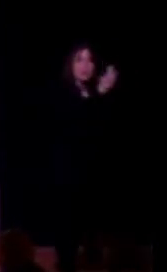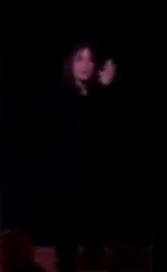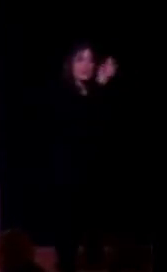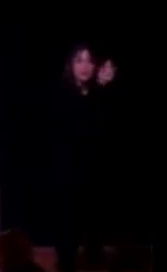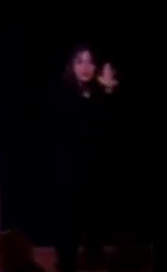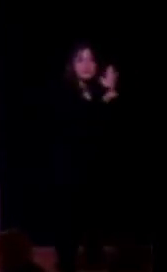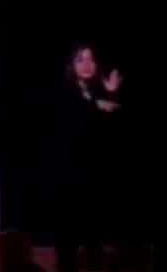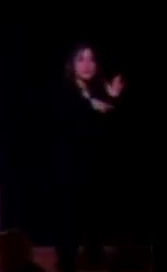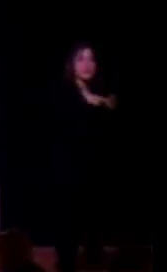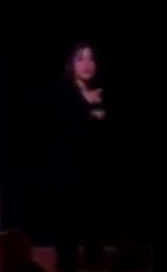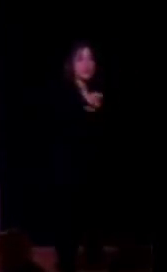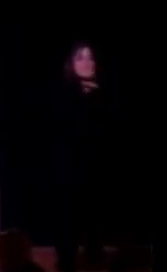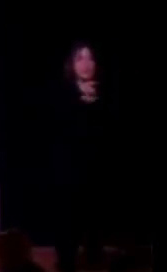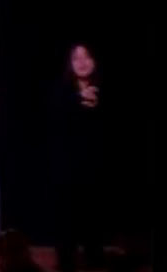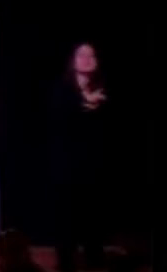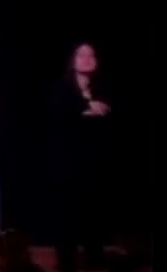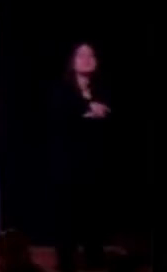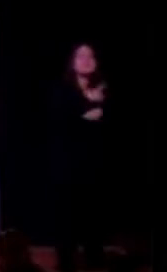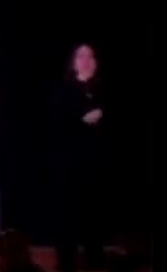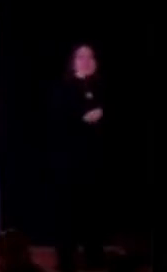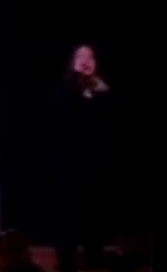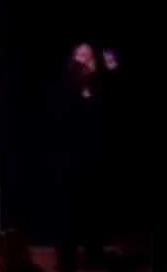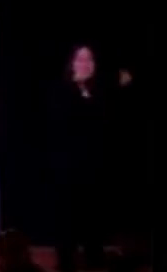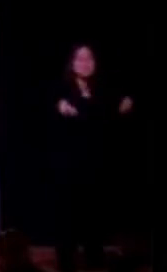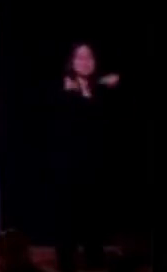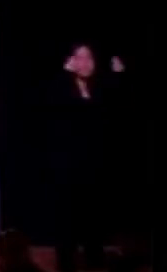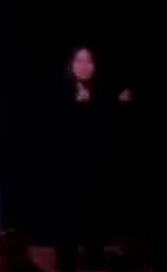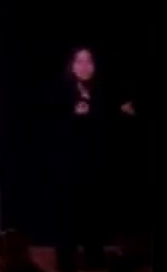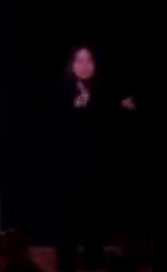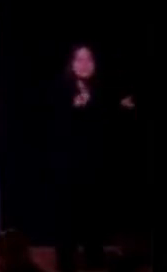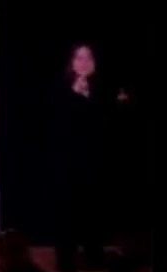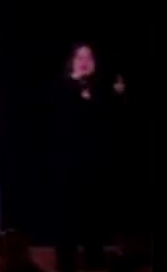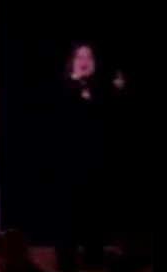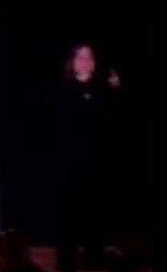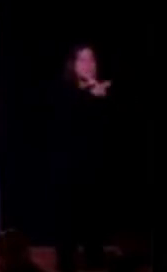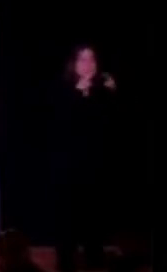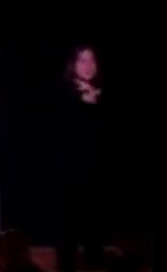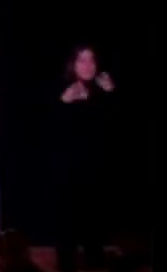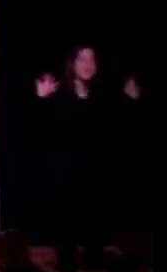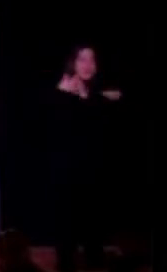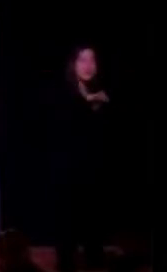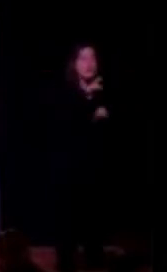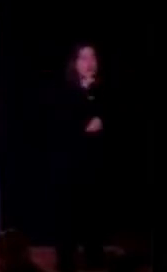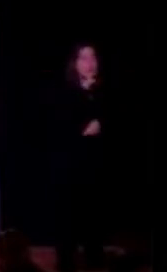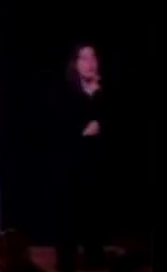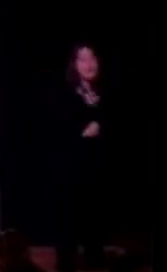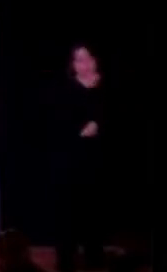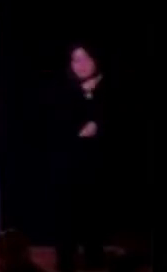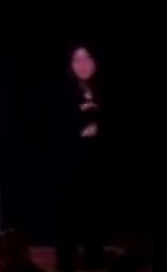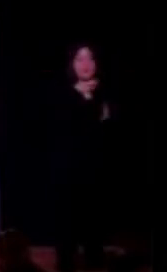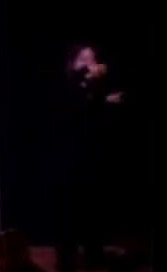estructurar cómo se va a dar una respuesta integrada y habla de muchos elementos como pueden ser los centros coordinadores